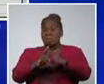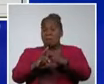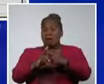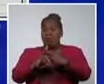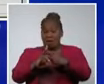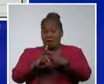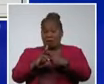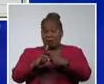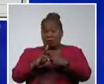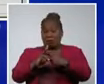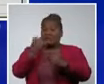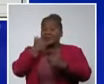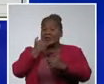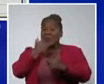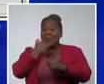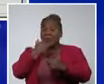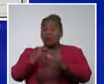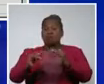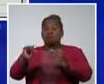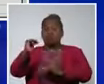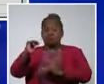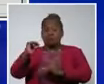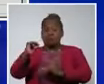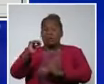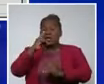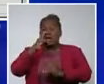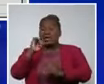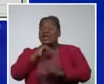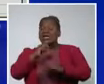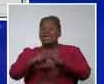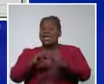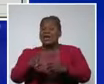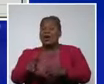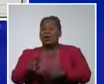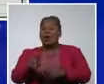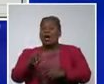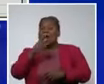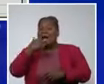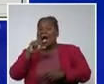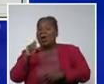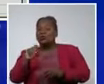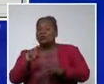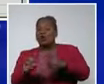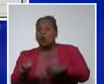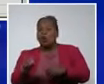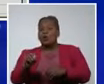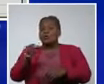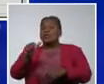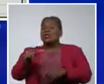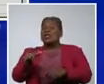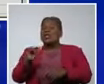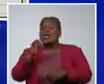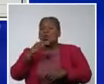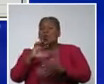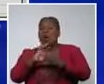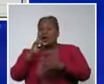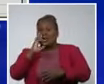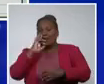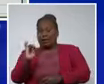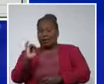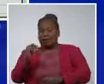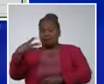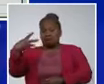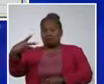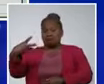alta, Niquero, Cautocristo y Jiguaní. Son los 4 municipios con mayor afectación. Como ustedes